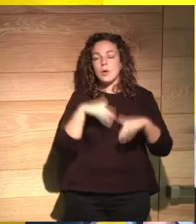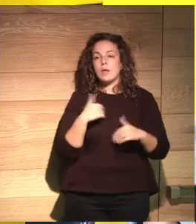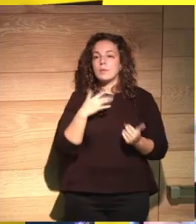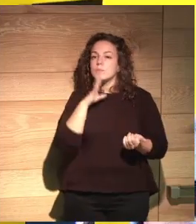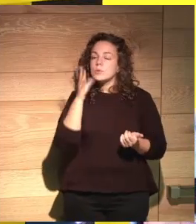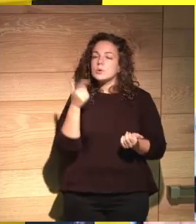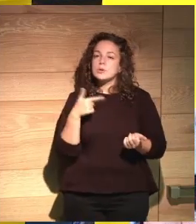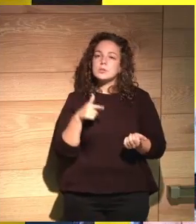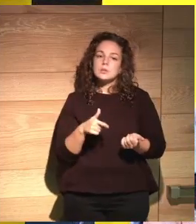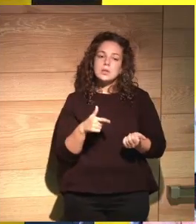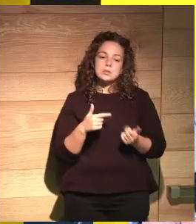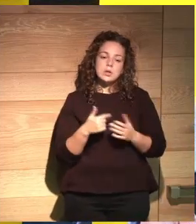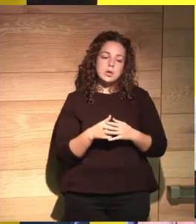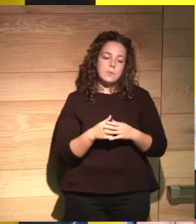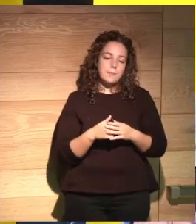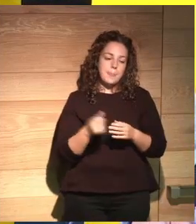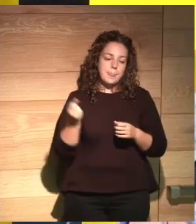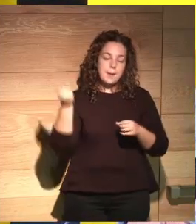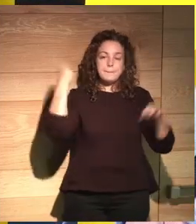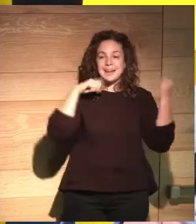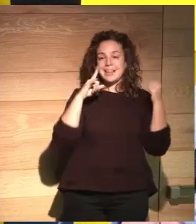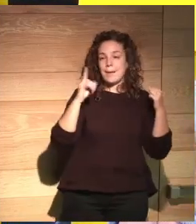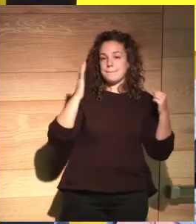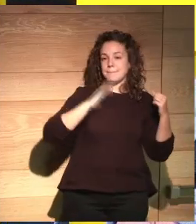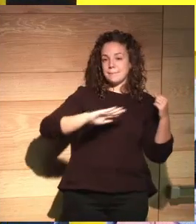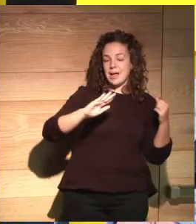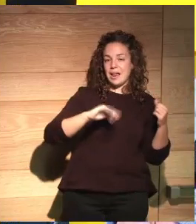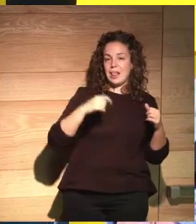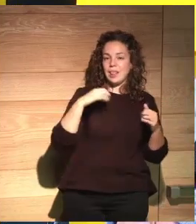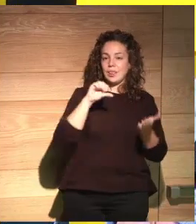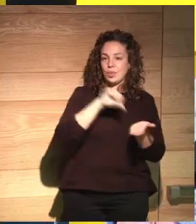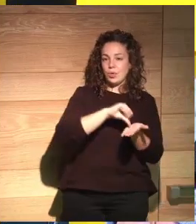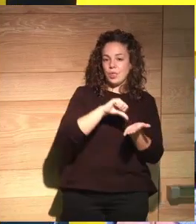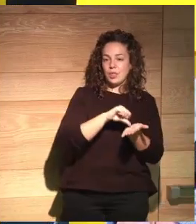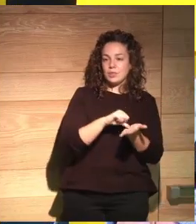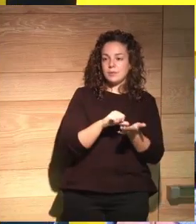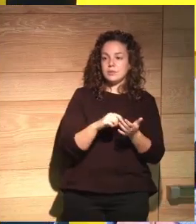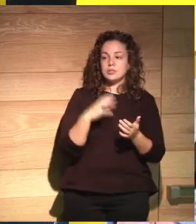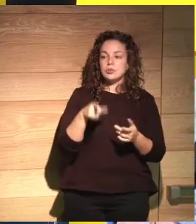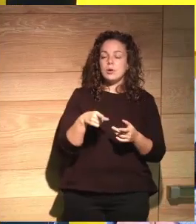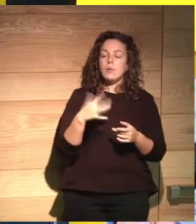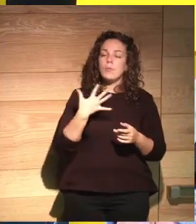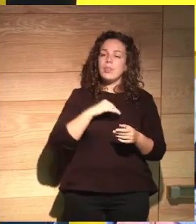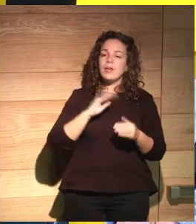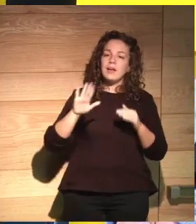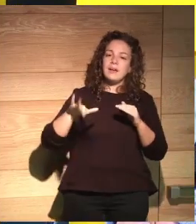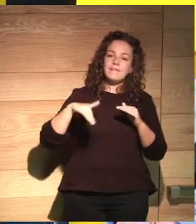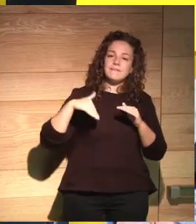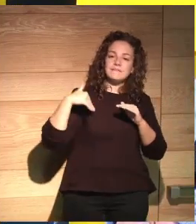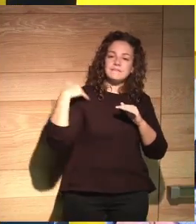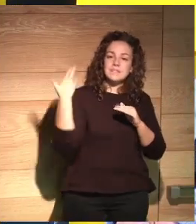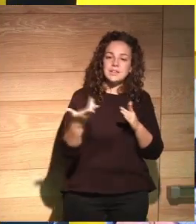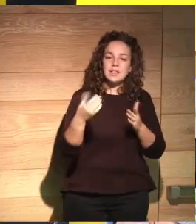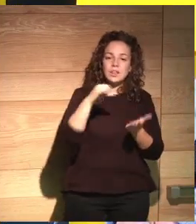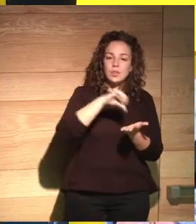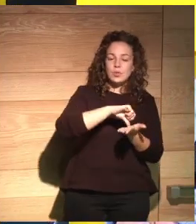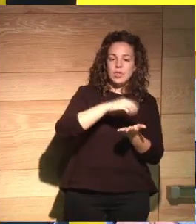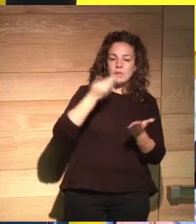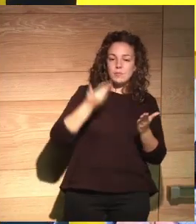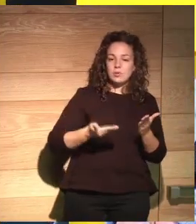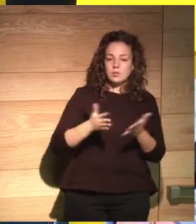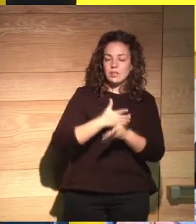estas malas praxis en la ciudad global no se trasladen más allá de las grandes ciudades con estos